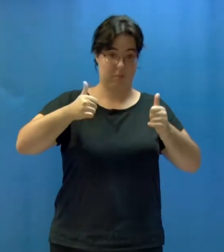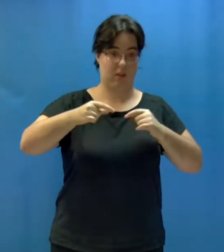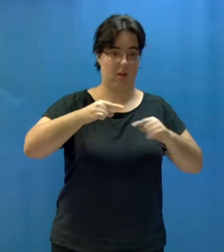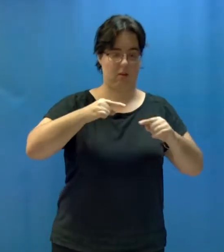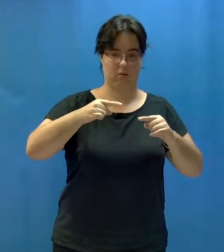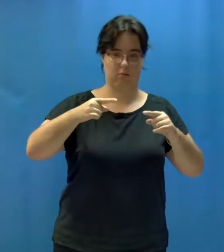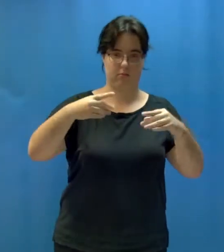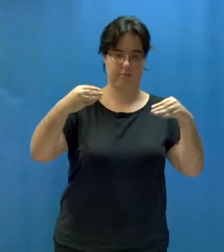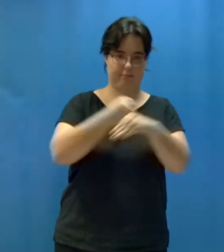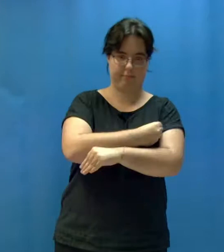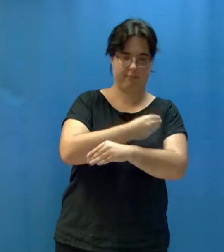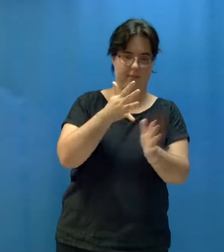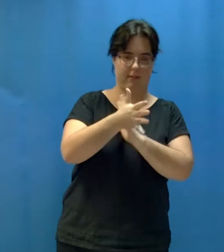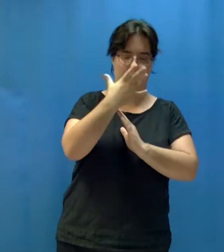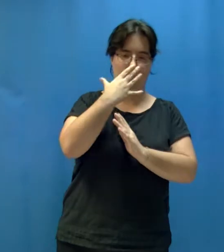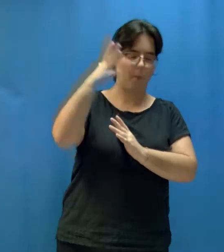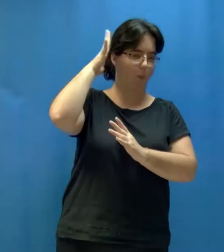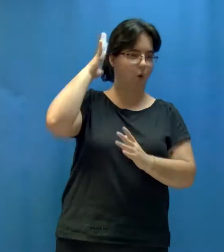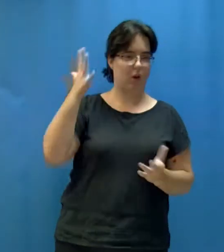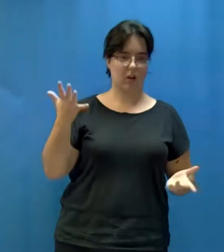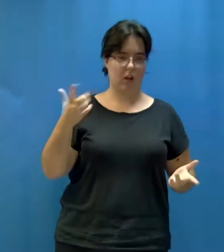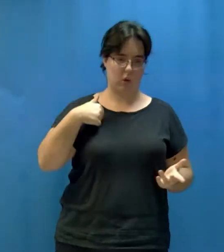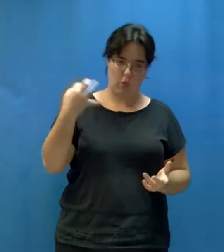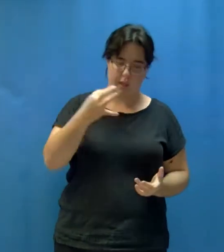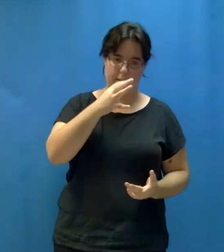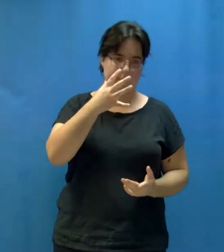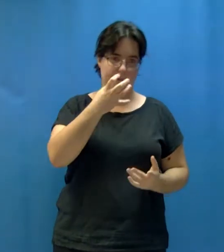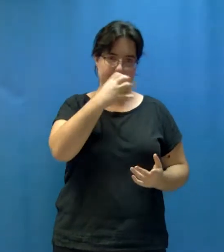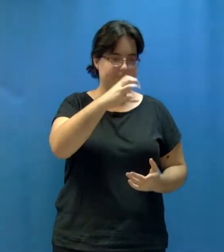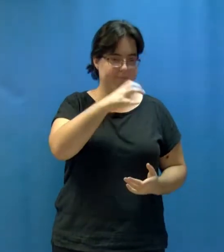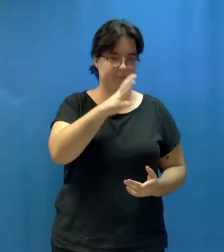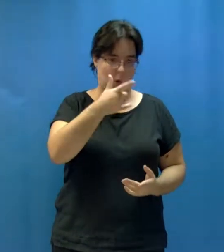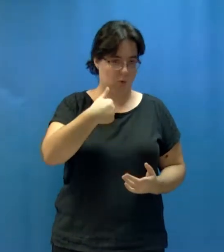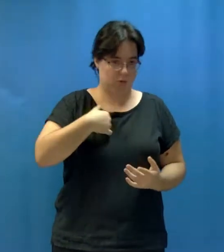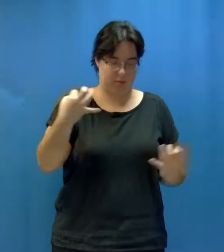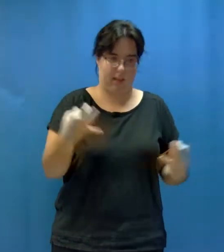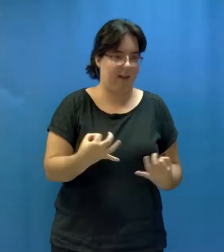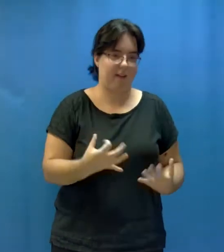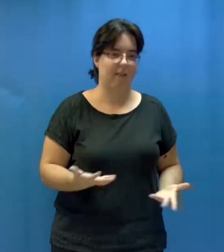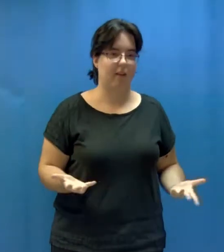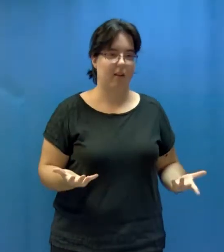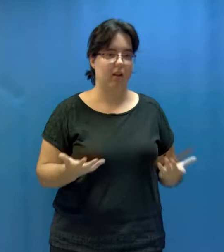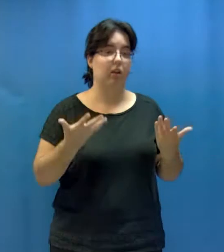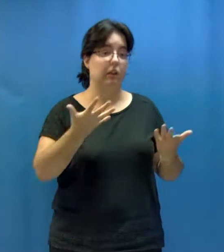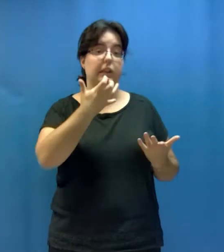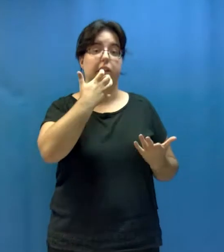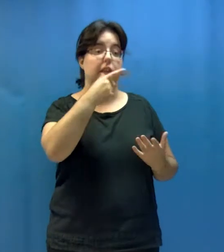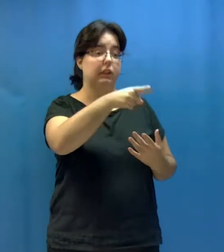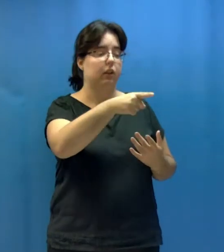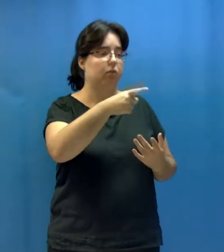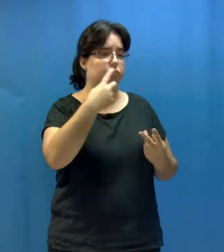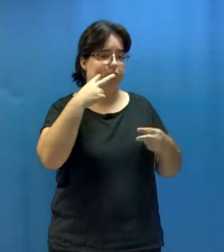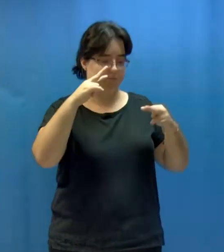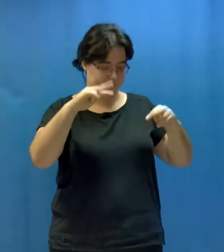incoherencia y una hipocresía que yo tengo que denunciar desde esta tribuna porque es mi obligación como oposición. Si usted hubiera reconocido que lo